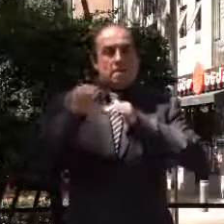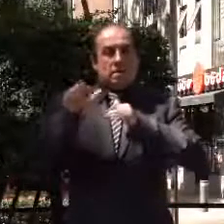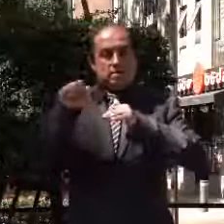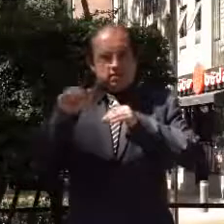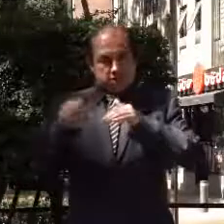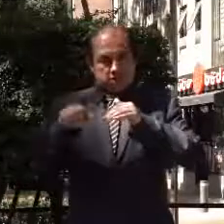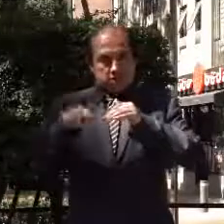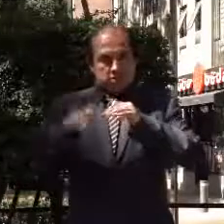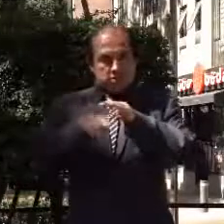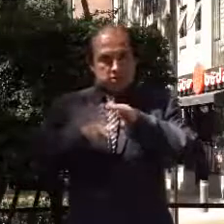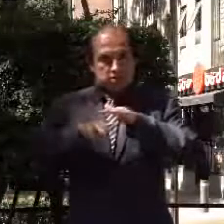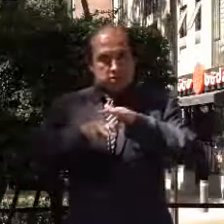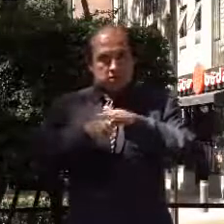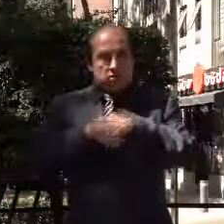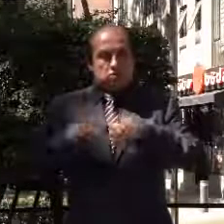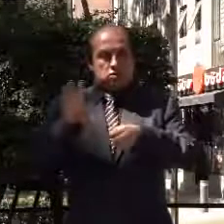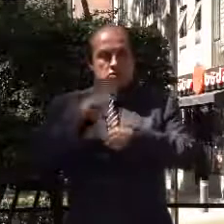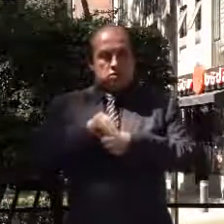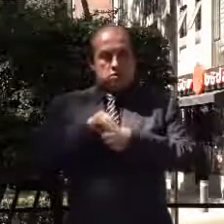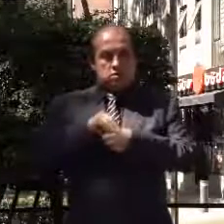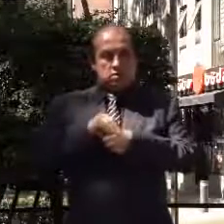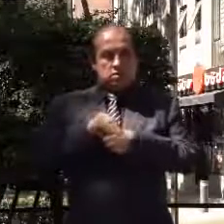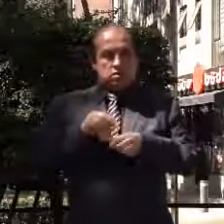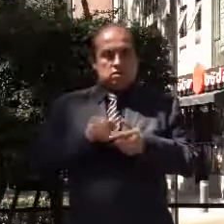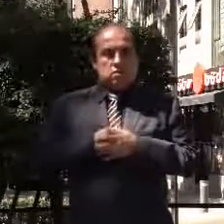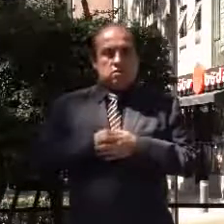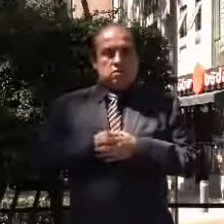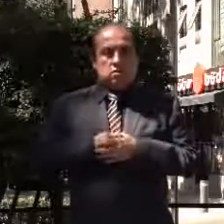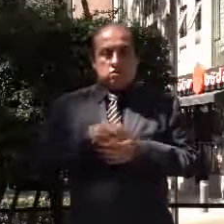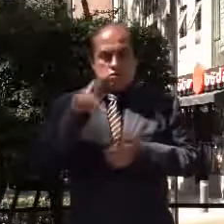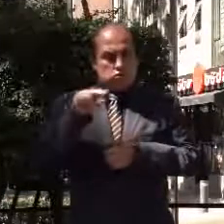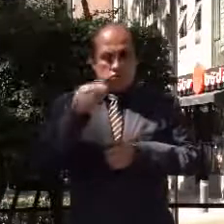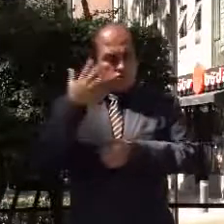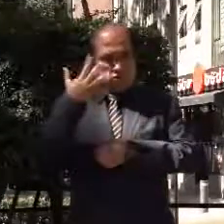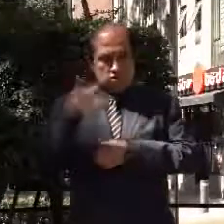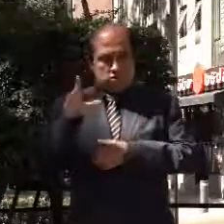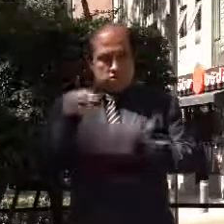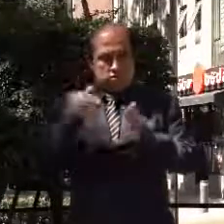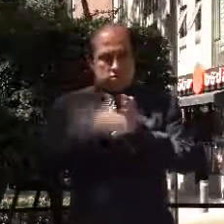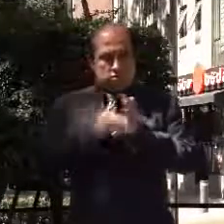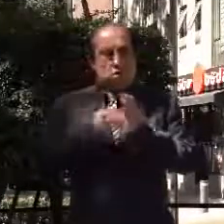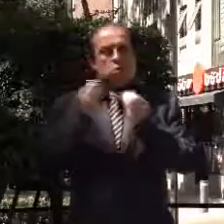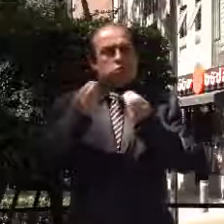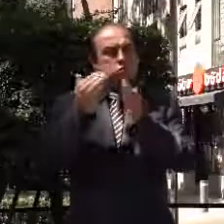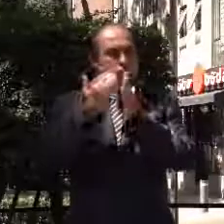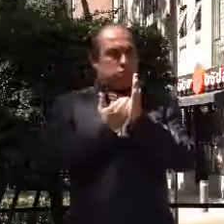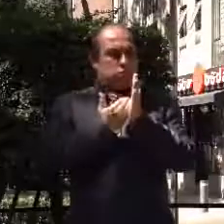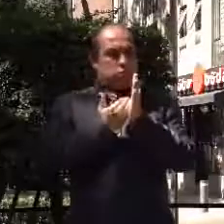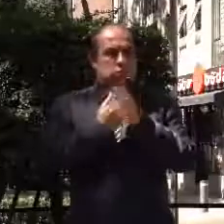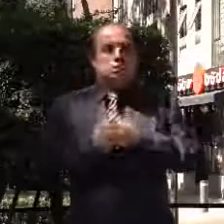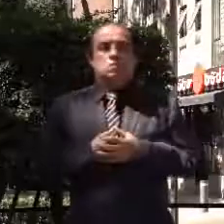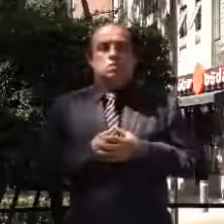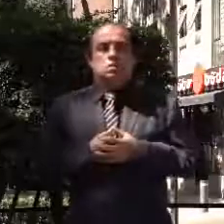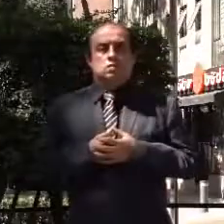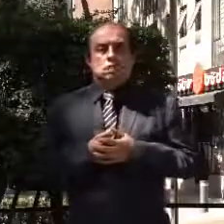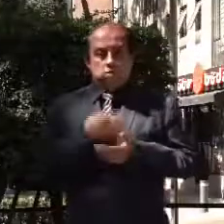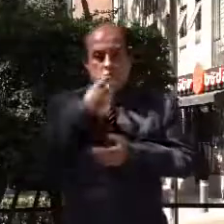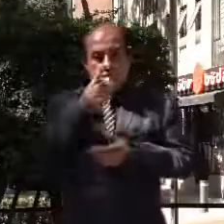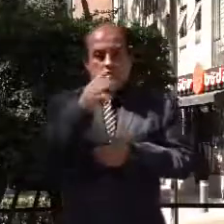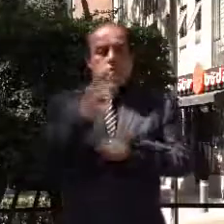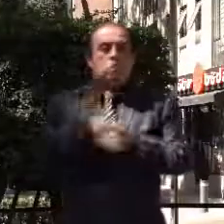pueden pagar prestaciones? Bueno, no fueron 10,000, fueron bastantes menos. Te digo